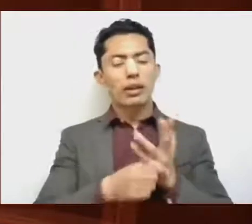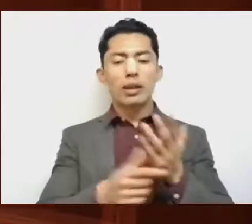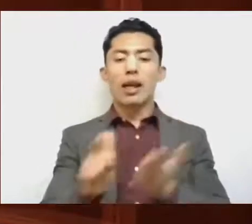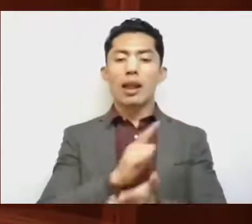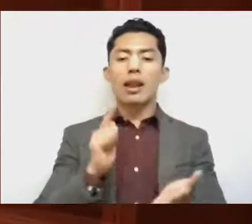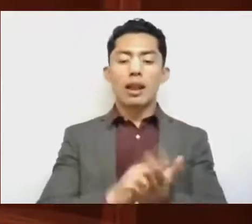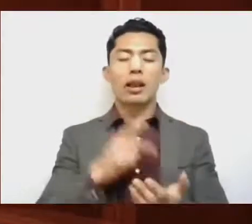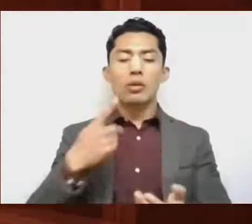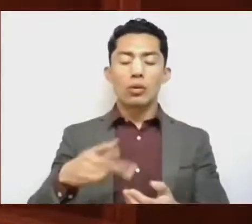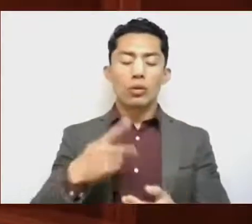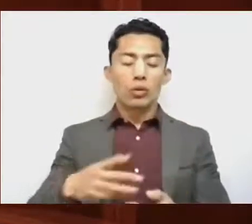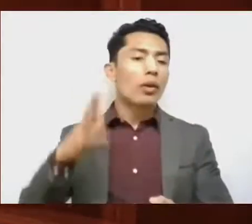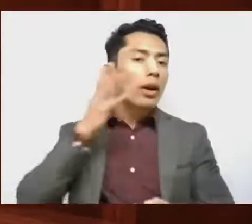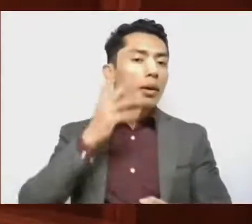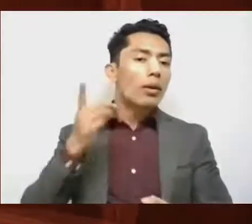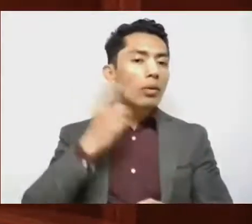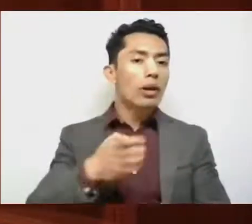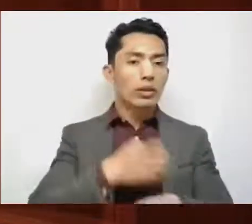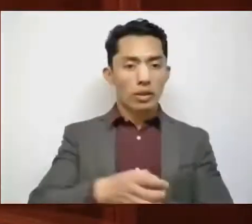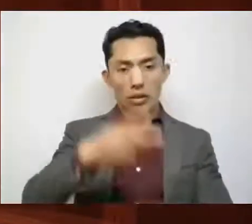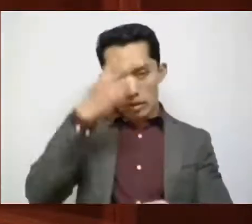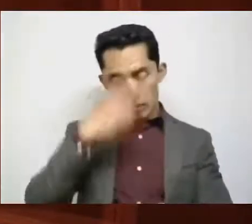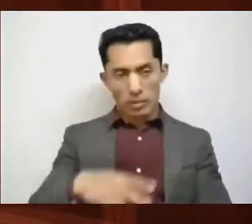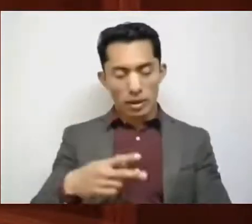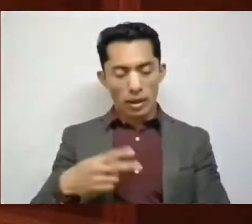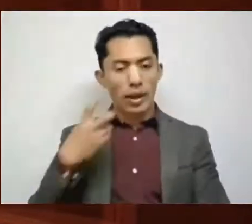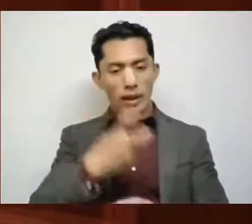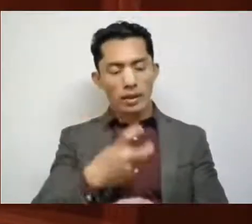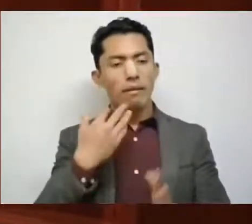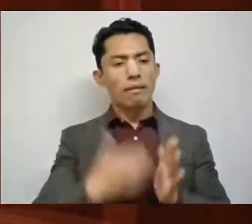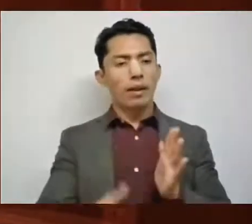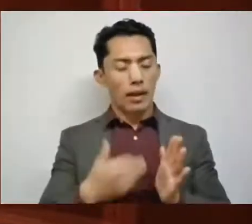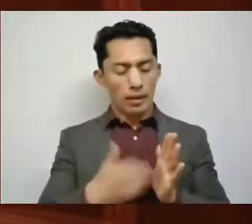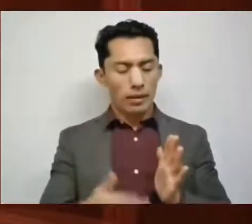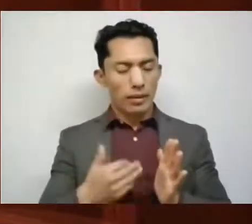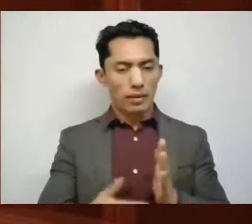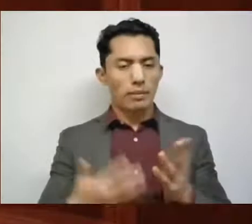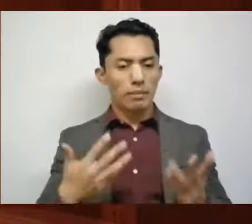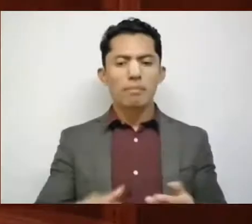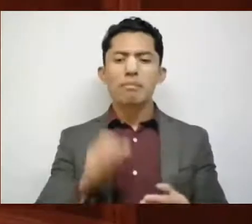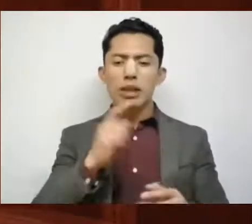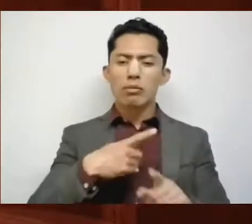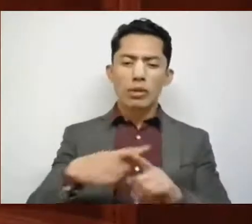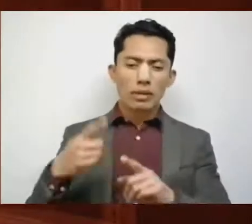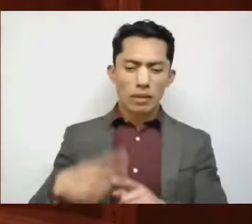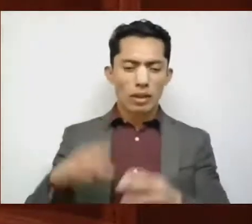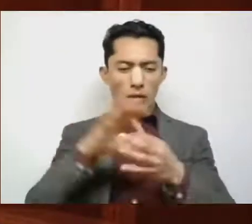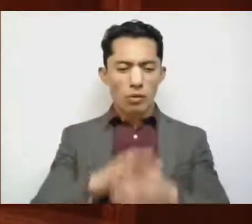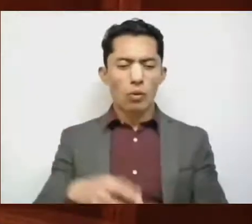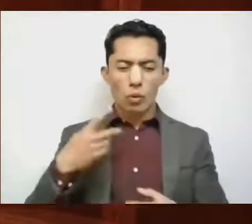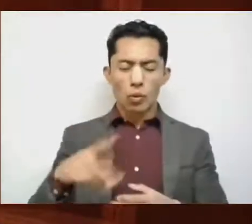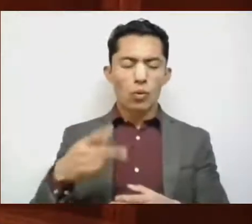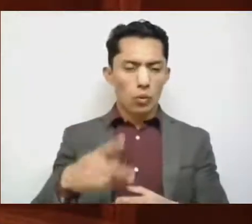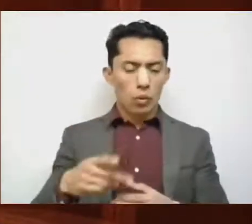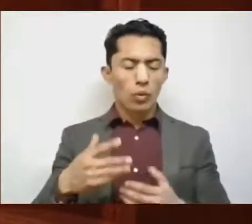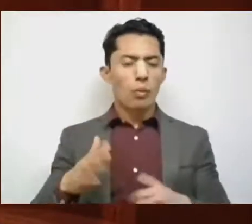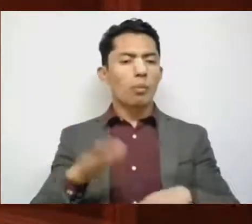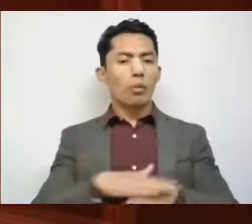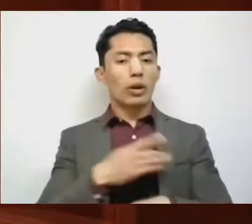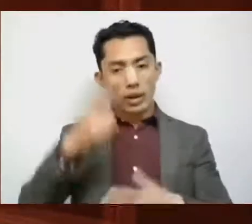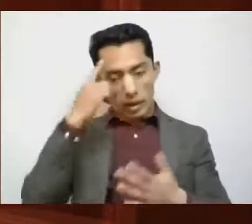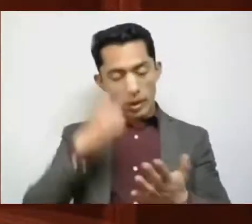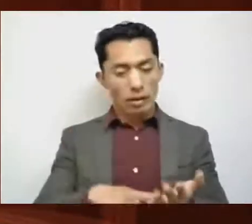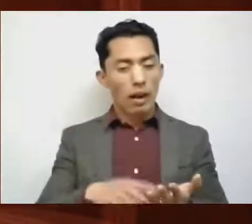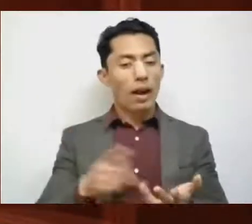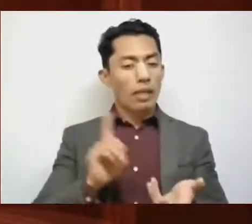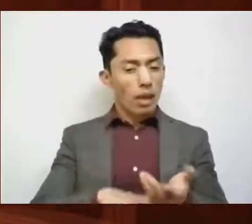Orgánica del Poder Legislativo del Estado Libre y Soberano de México y demás ordenamientos legales, pues de acuerdo con la